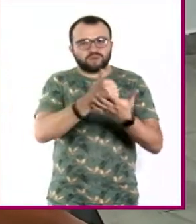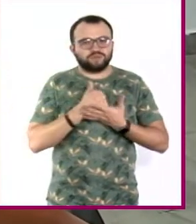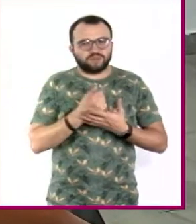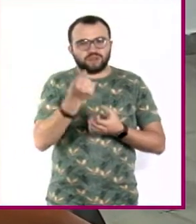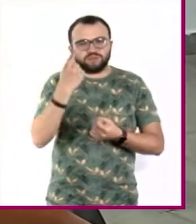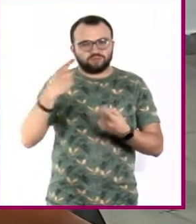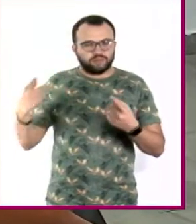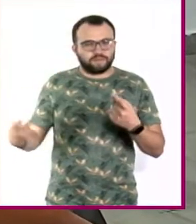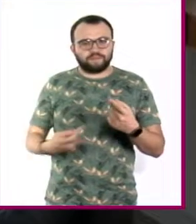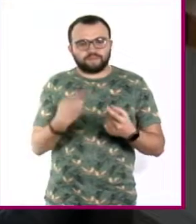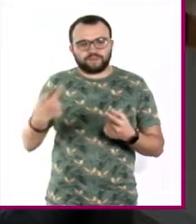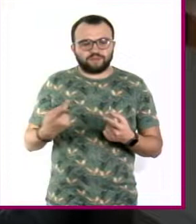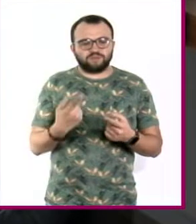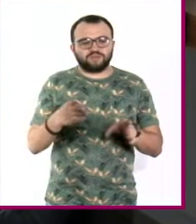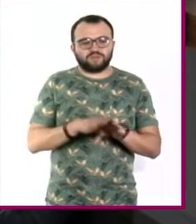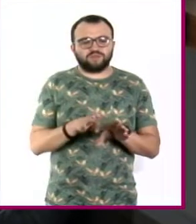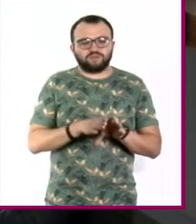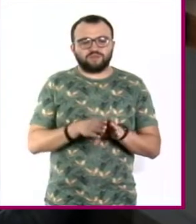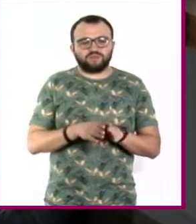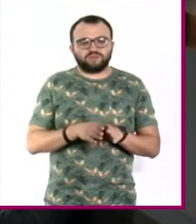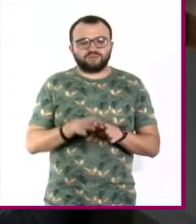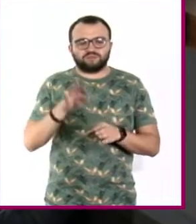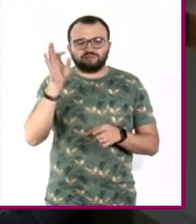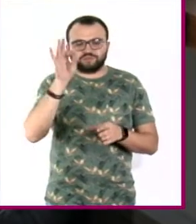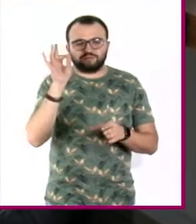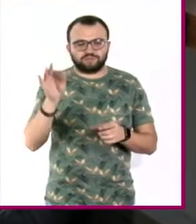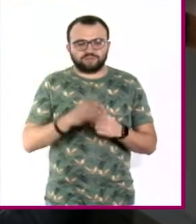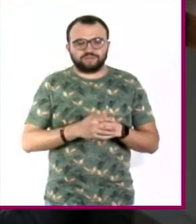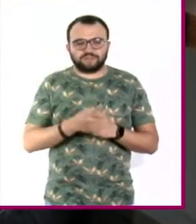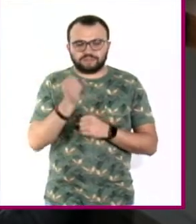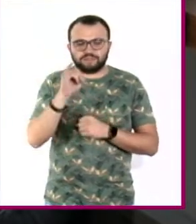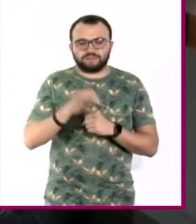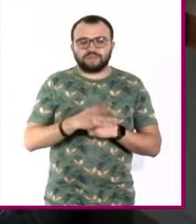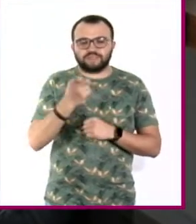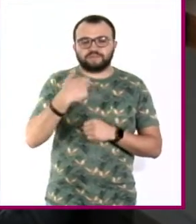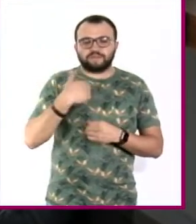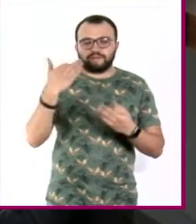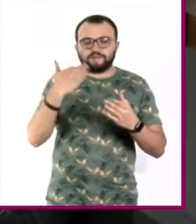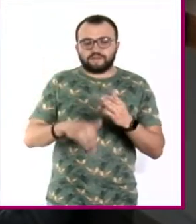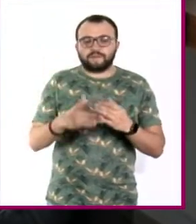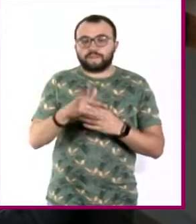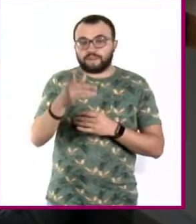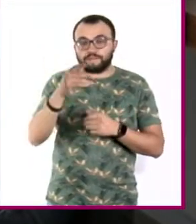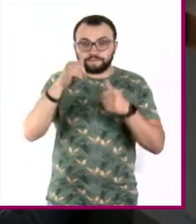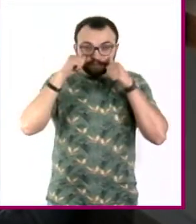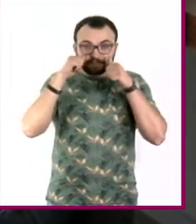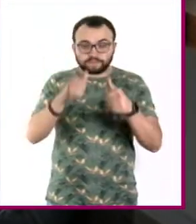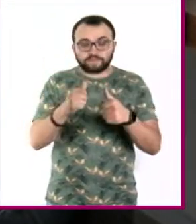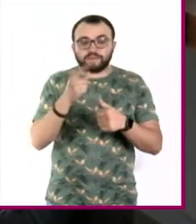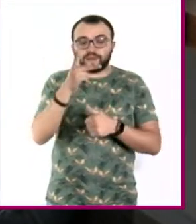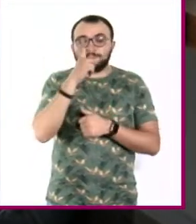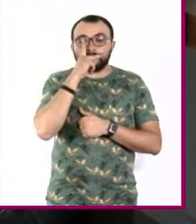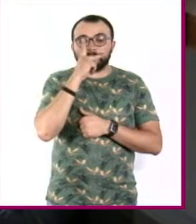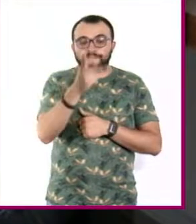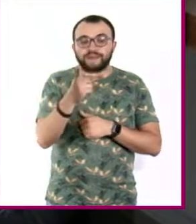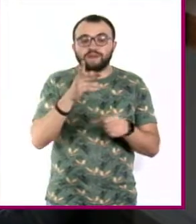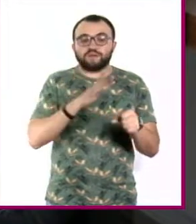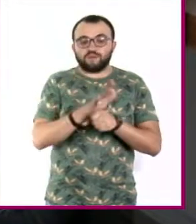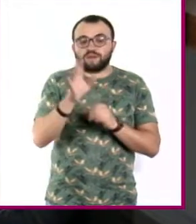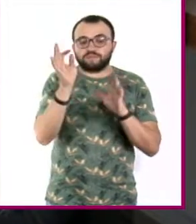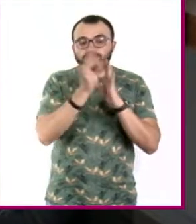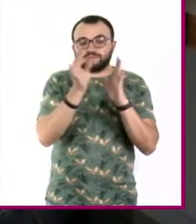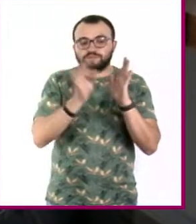preguntas clave en esta investigación? Sí, es cierto, eso me faltaba. Pongan atención a las palabras clave